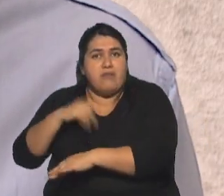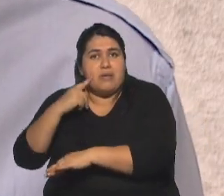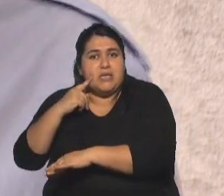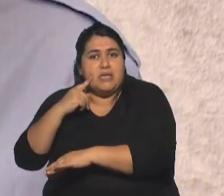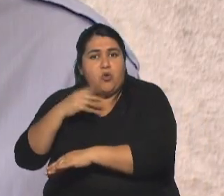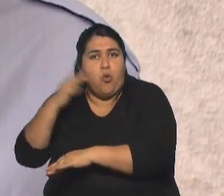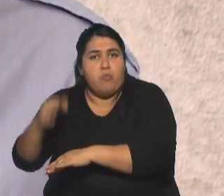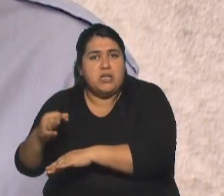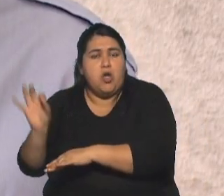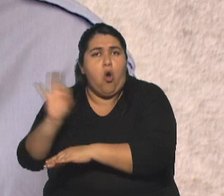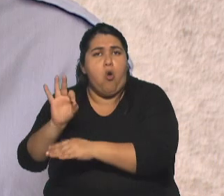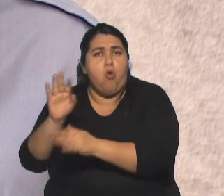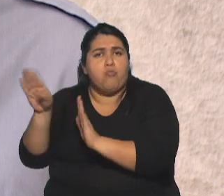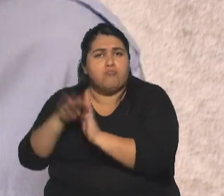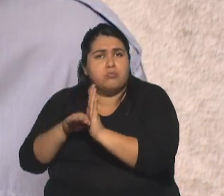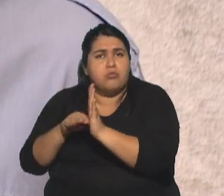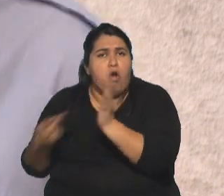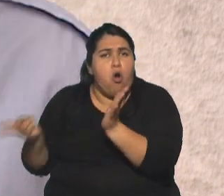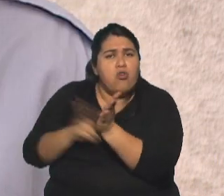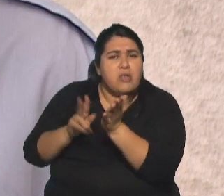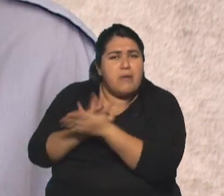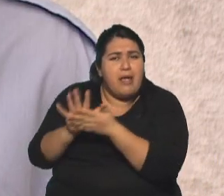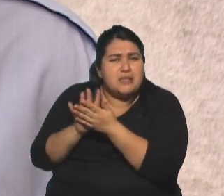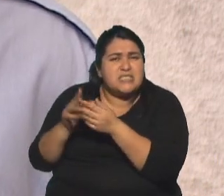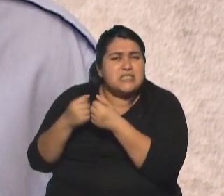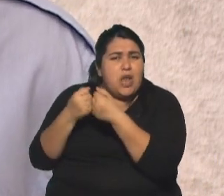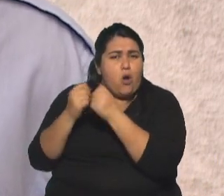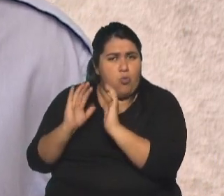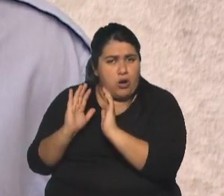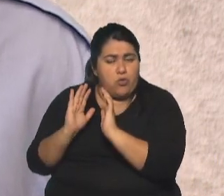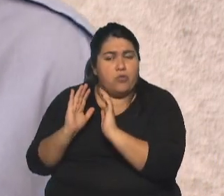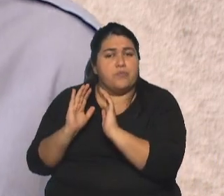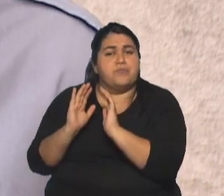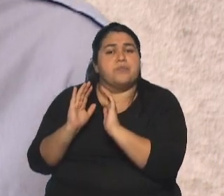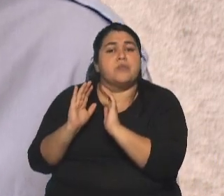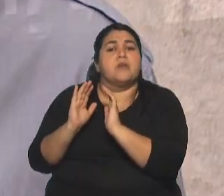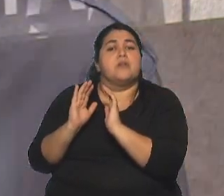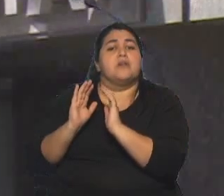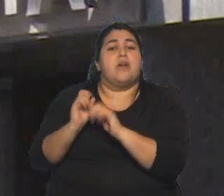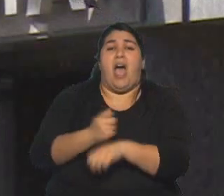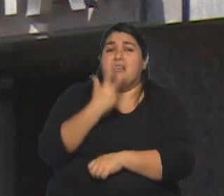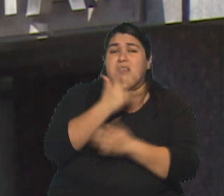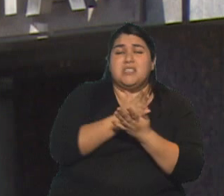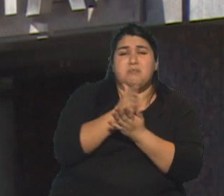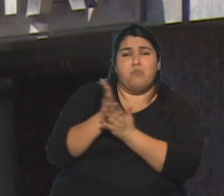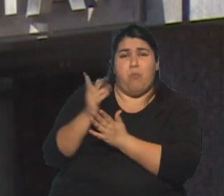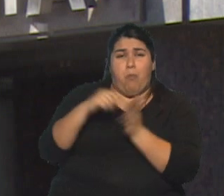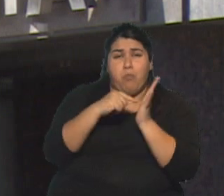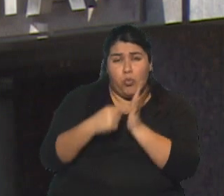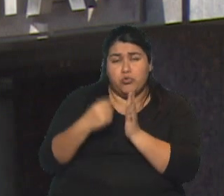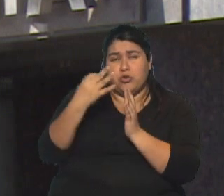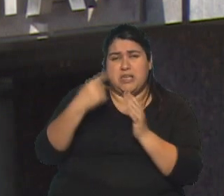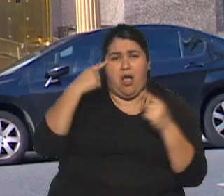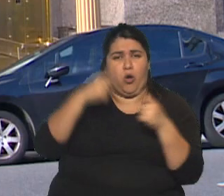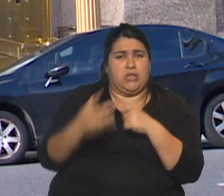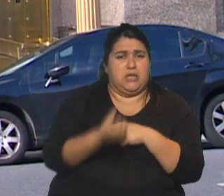bien renegociar ese acuerdo, porque tal como están dadas las cosas, al menos hay tres variables que difícilmente se puedan cumplir de acá a fin de año,